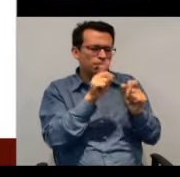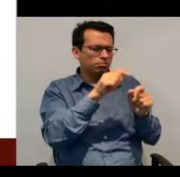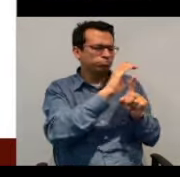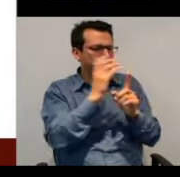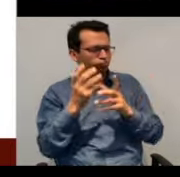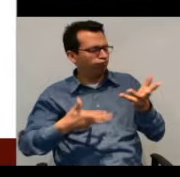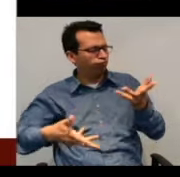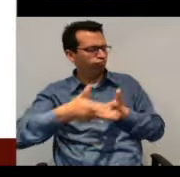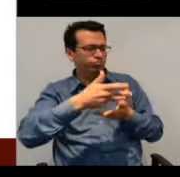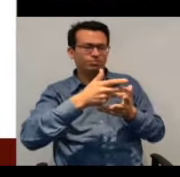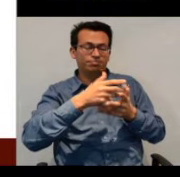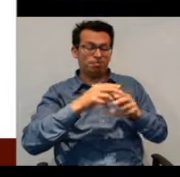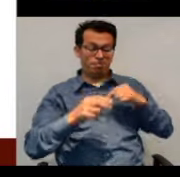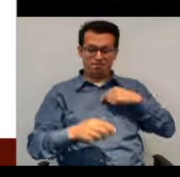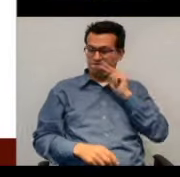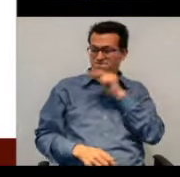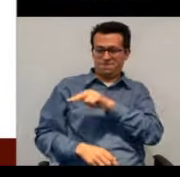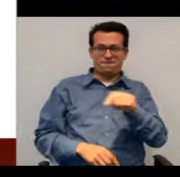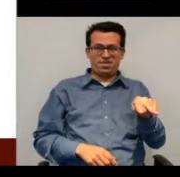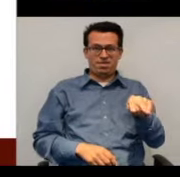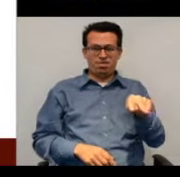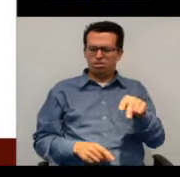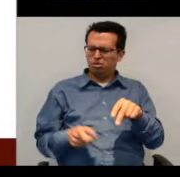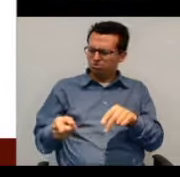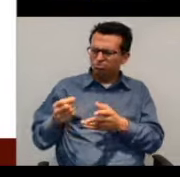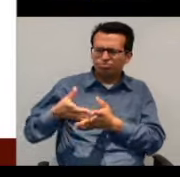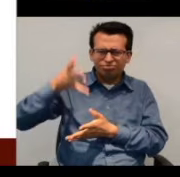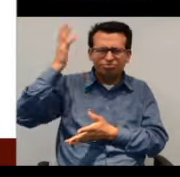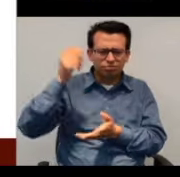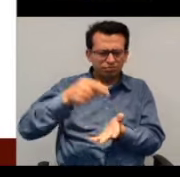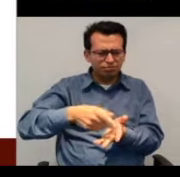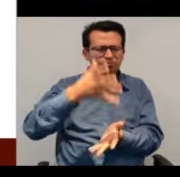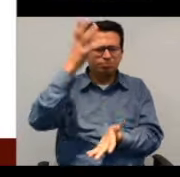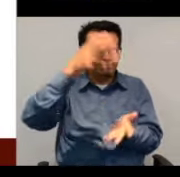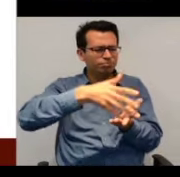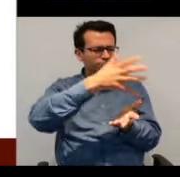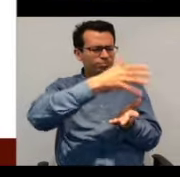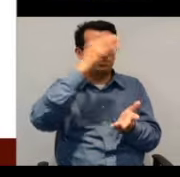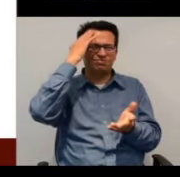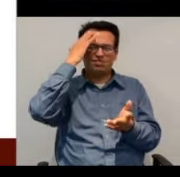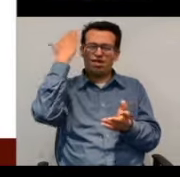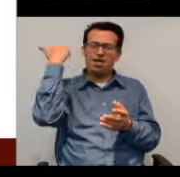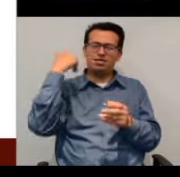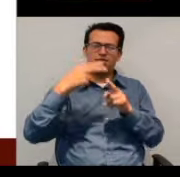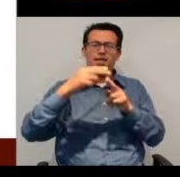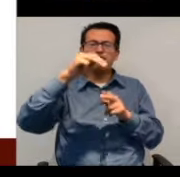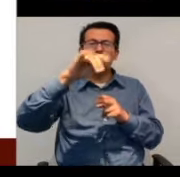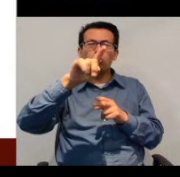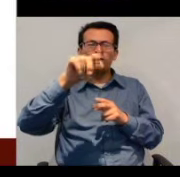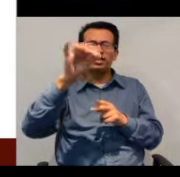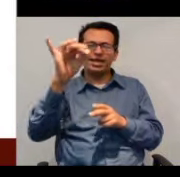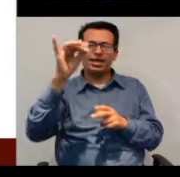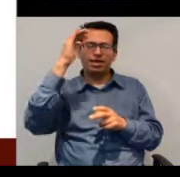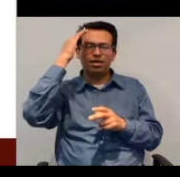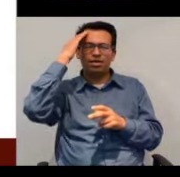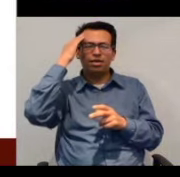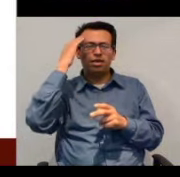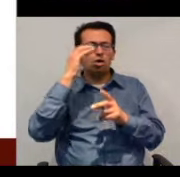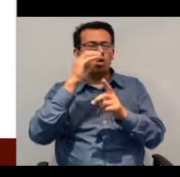de multiculturalismo, donde hay una coexistencia, la educación inclusiva habla de interculturalidad. Esa interculturalidad